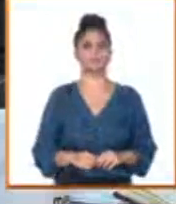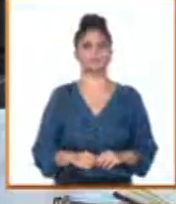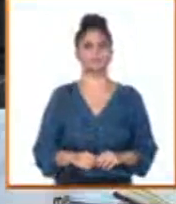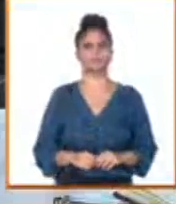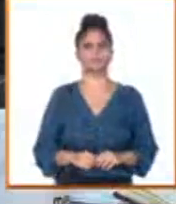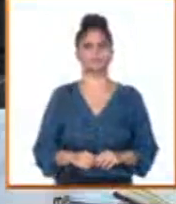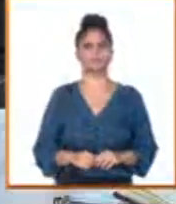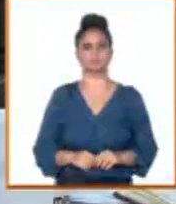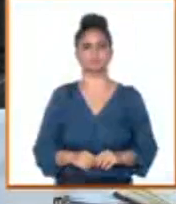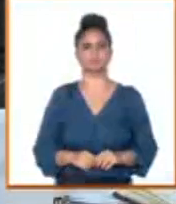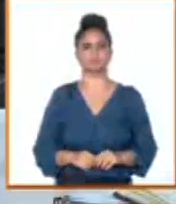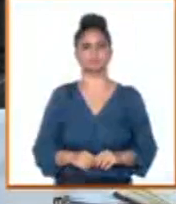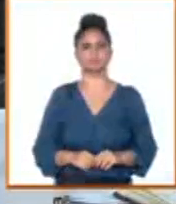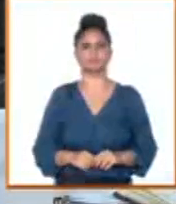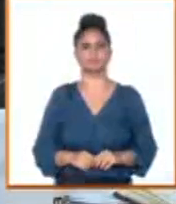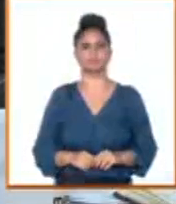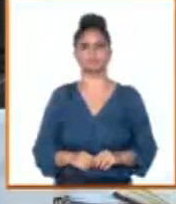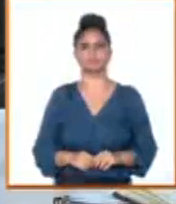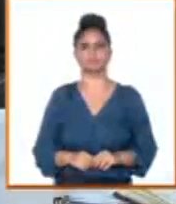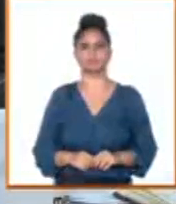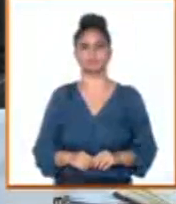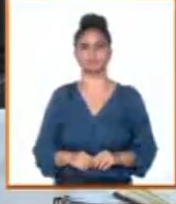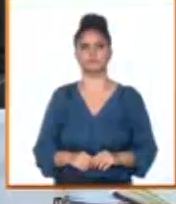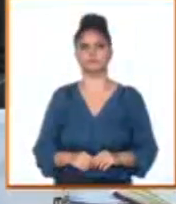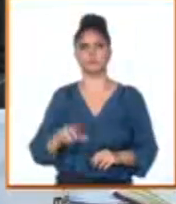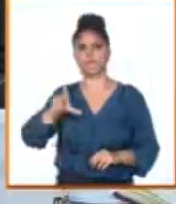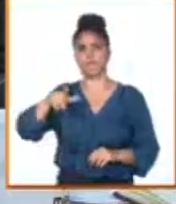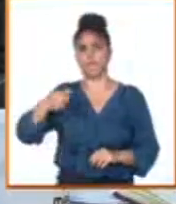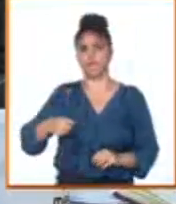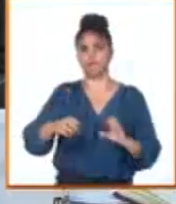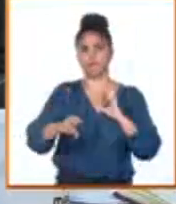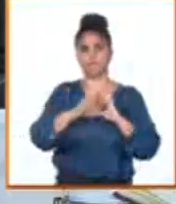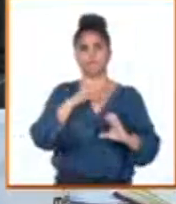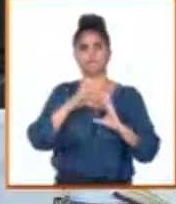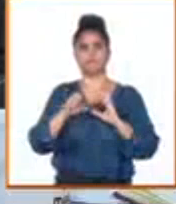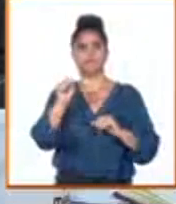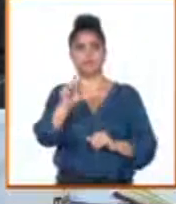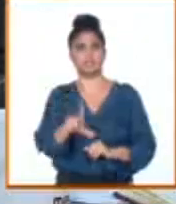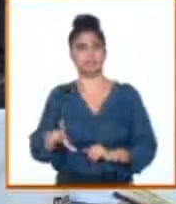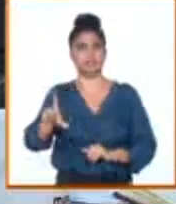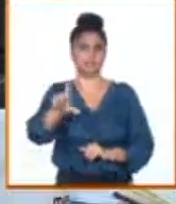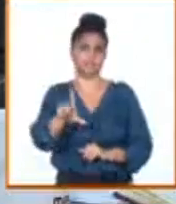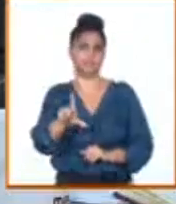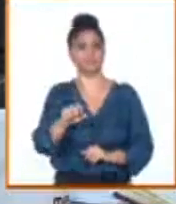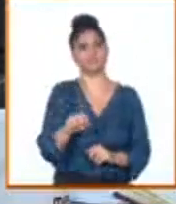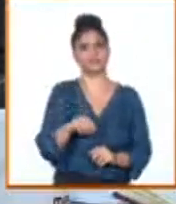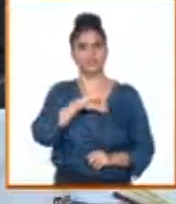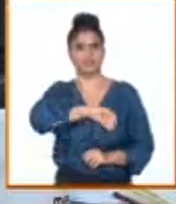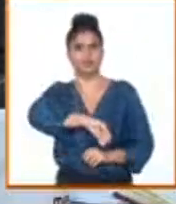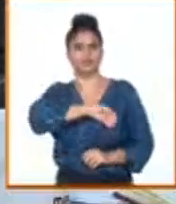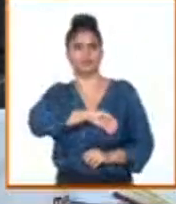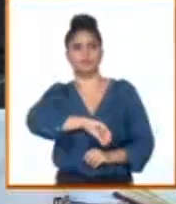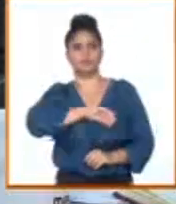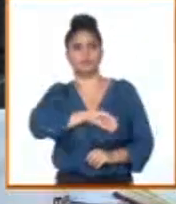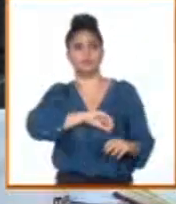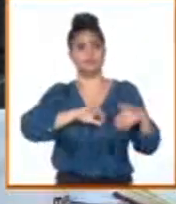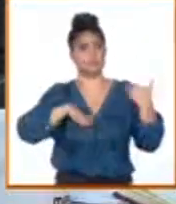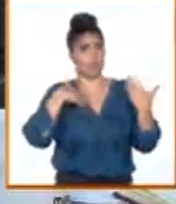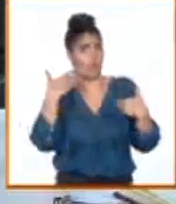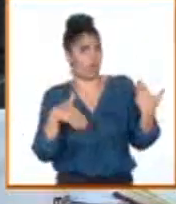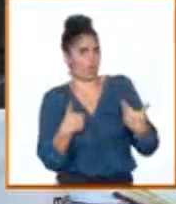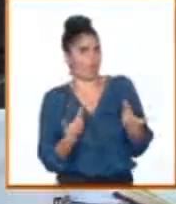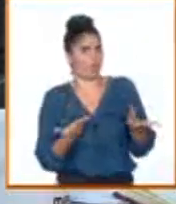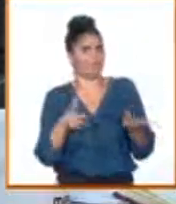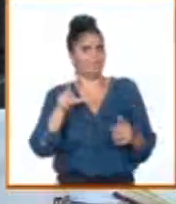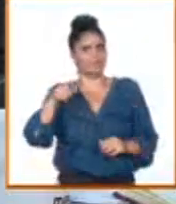instante ya de cierre de la mesa, que cuando hablamos de esta ley de comunicación social, creo que debemos sentir el orgullo de que esta ley